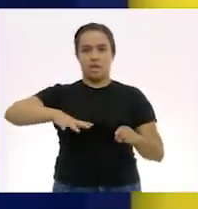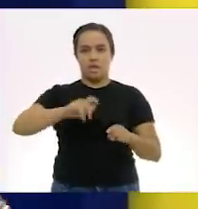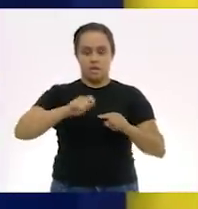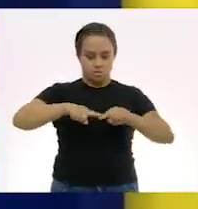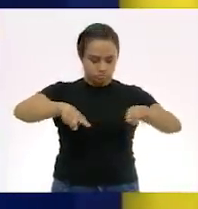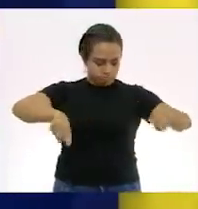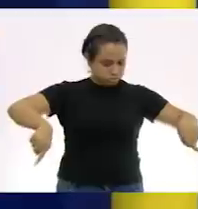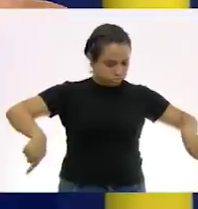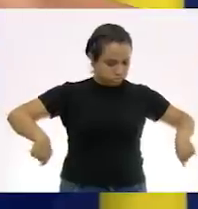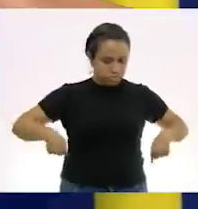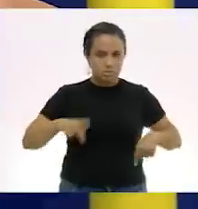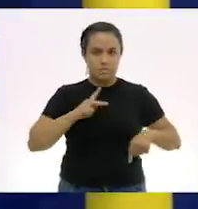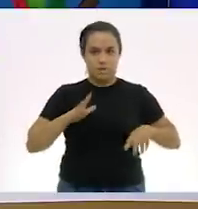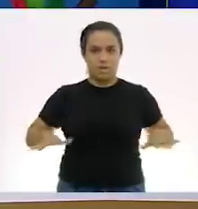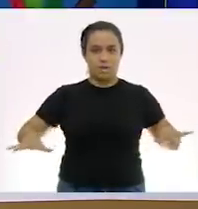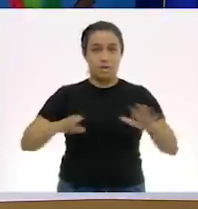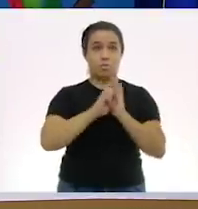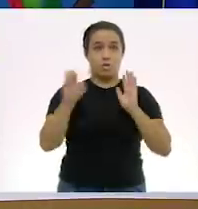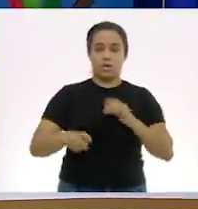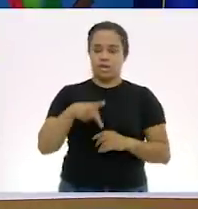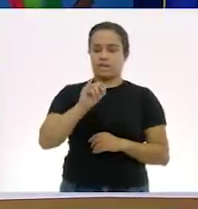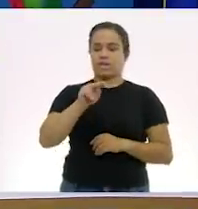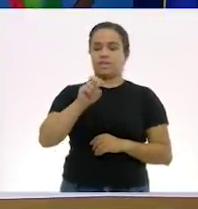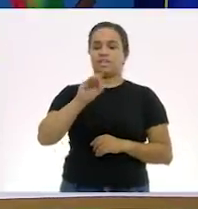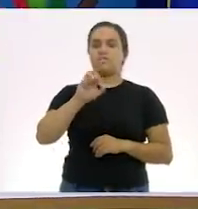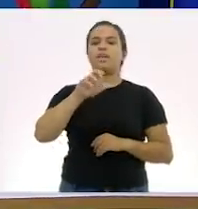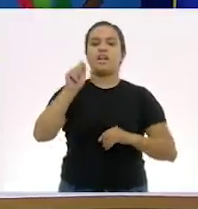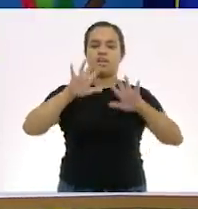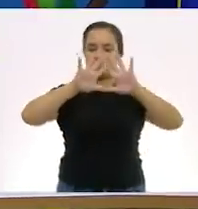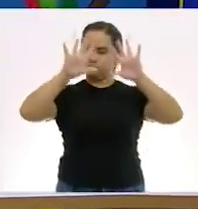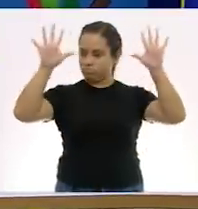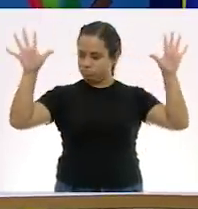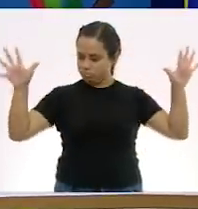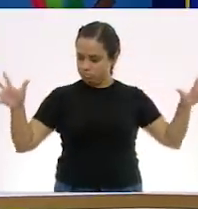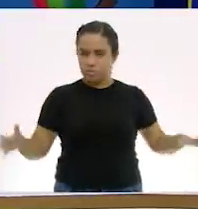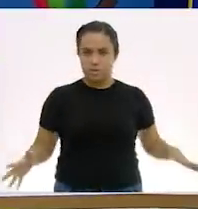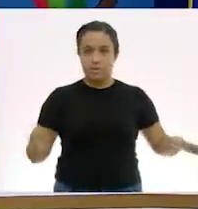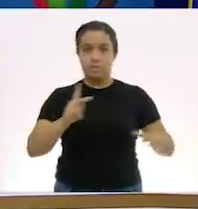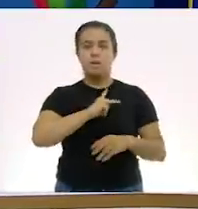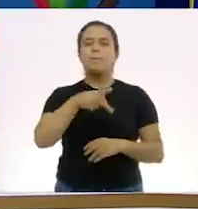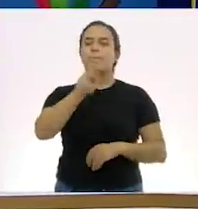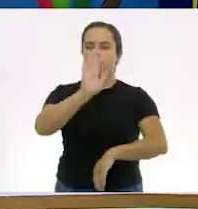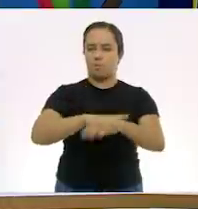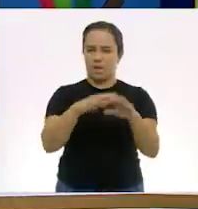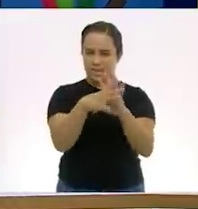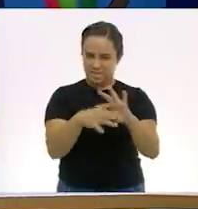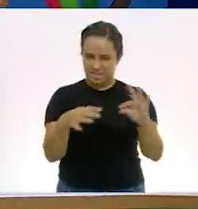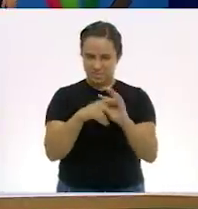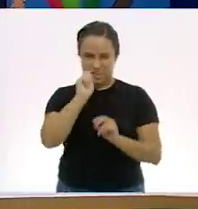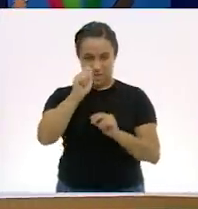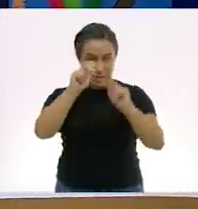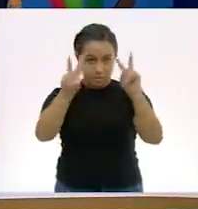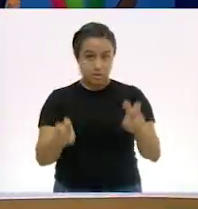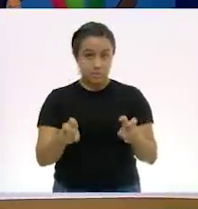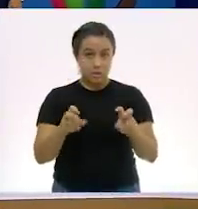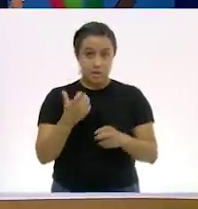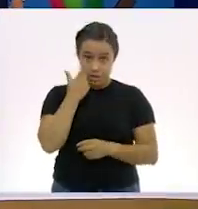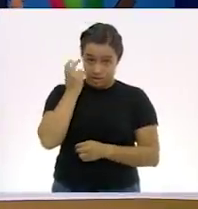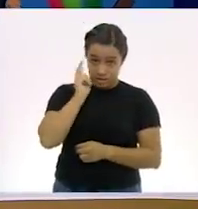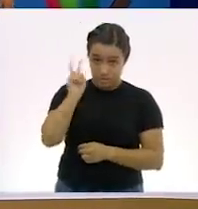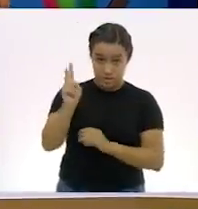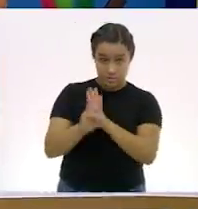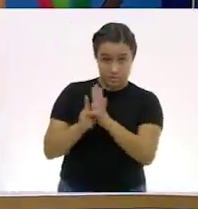tenemos aquí a la alumna Fernanda Moreno desde el estado de Querétaro. Muy bonito Querétaro. Ella visitó una casa de cultura